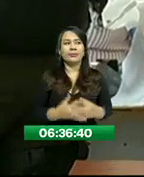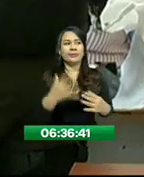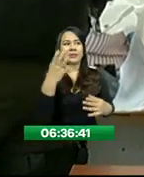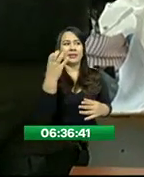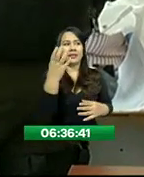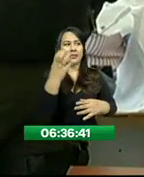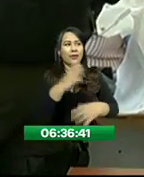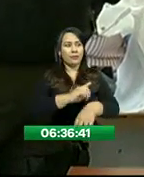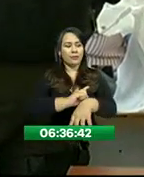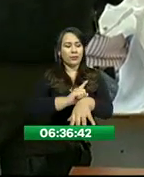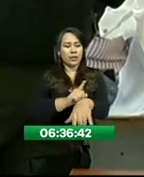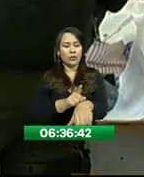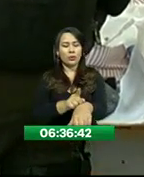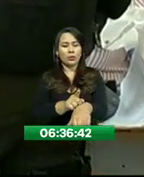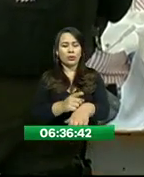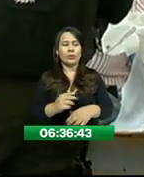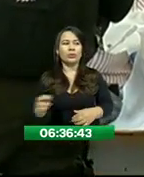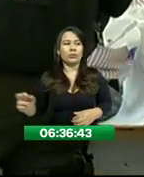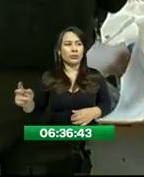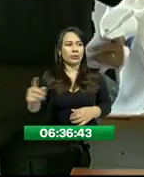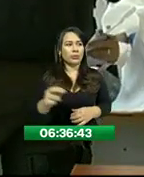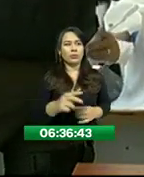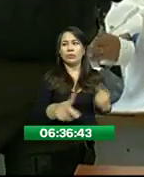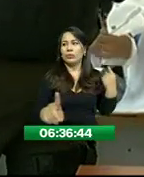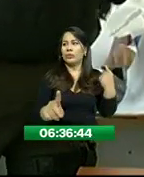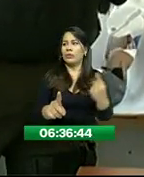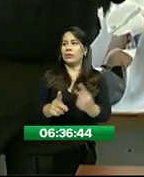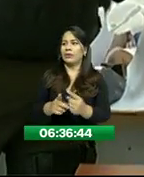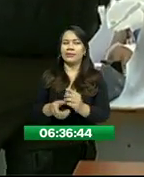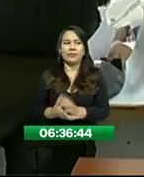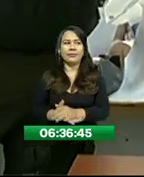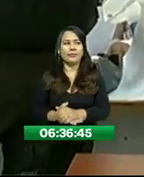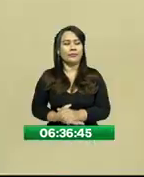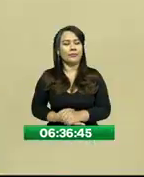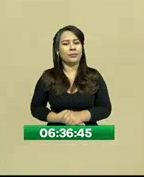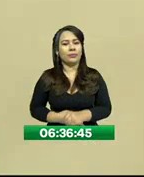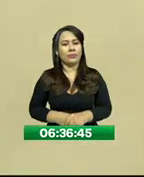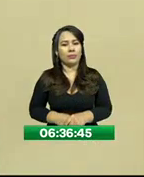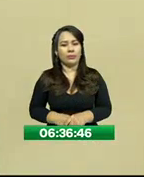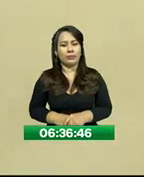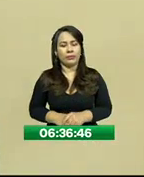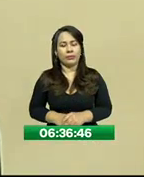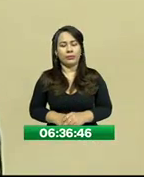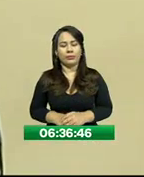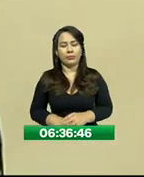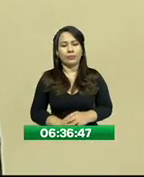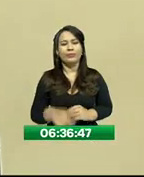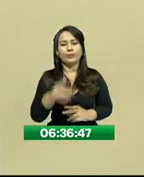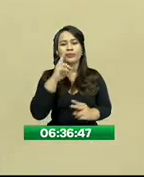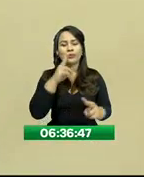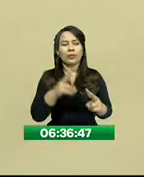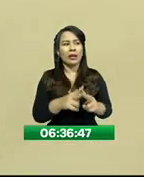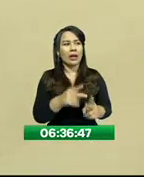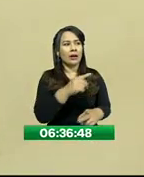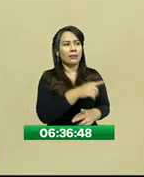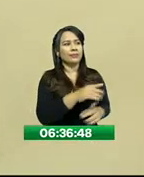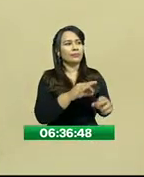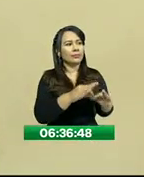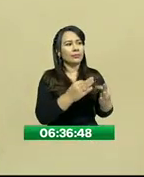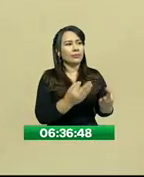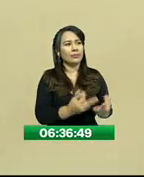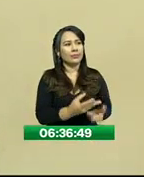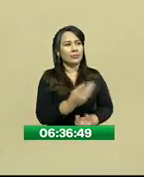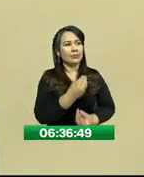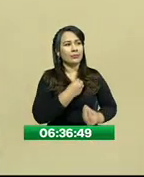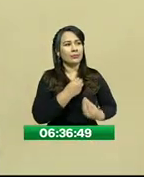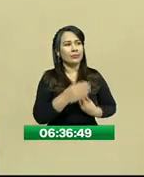15 minutos y entonces lo encontraron infraganti. Había sido conocido del propietario del domicilio.